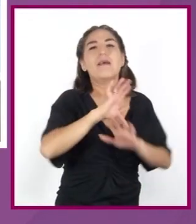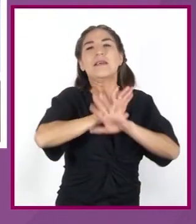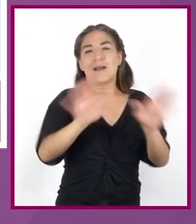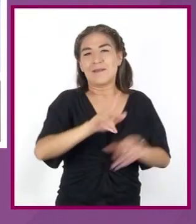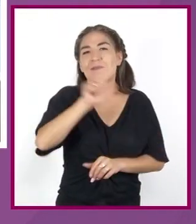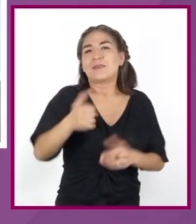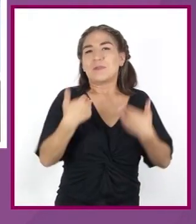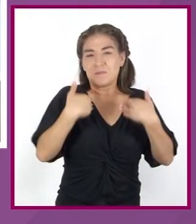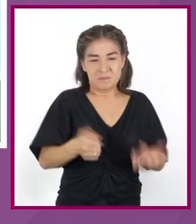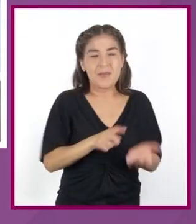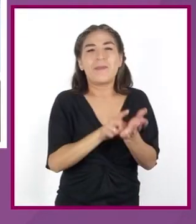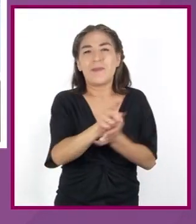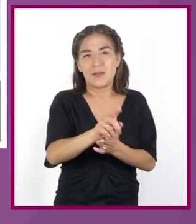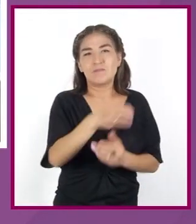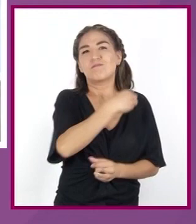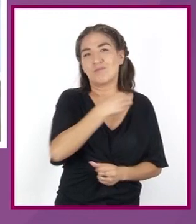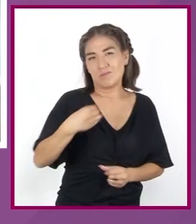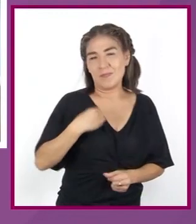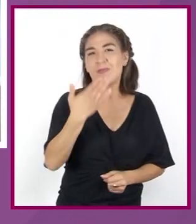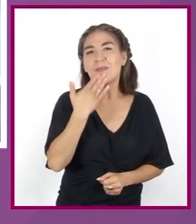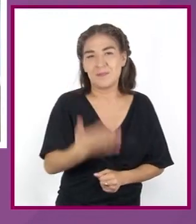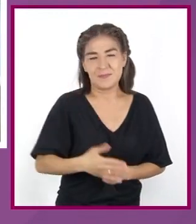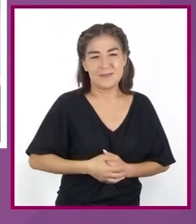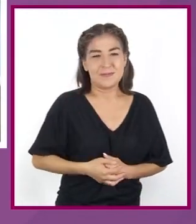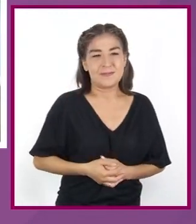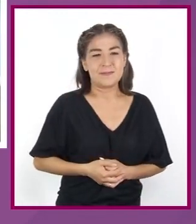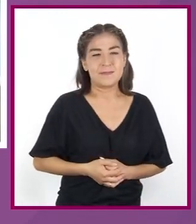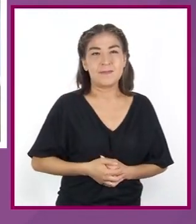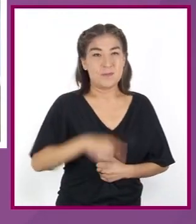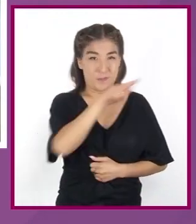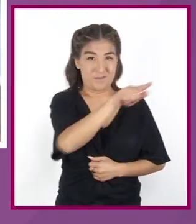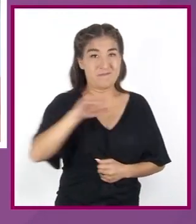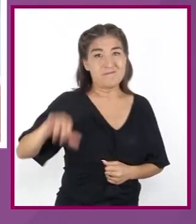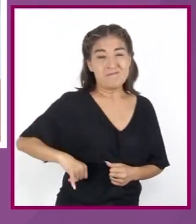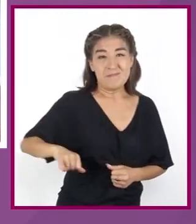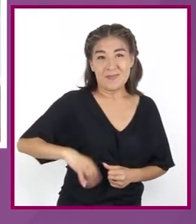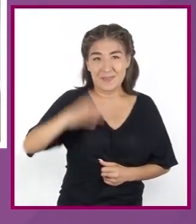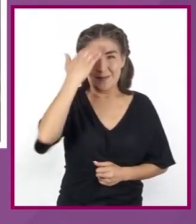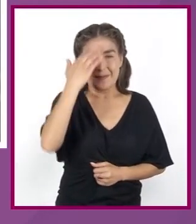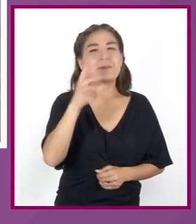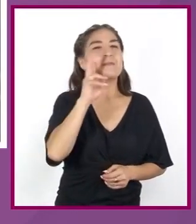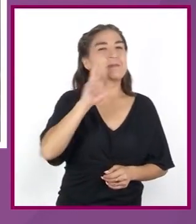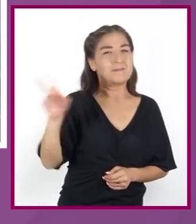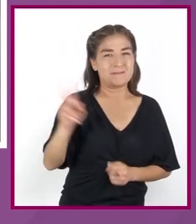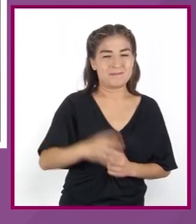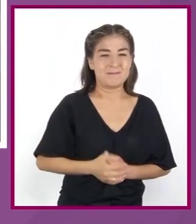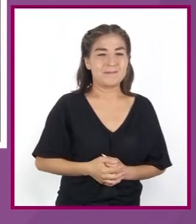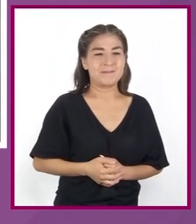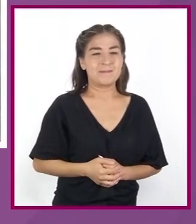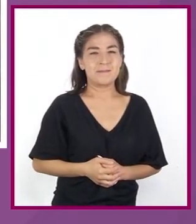con nuestras obligaciones. ¿Les interesa conocerlos? Acompáñenme.